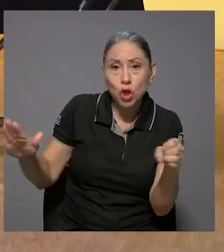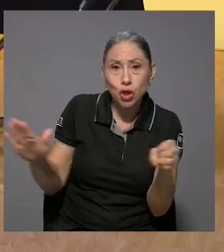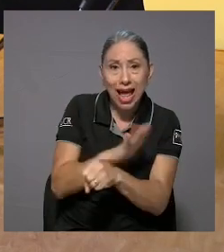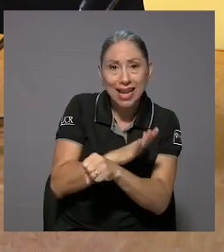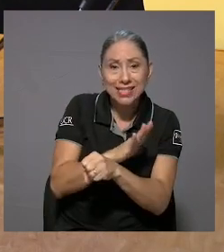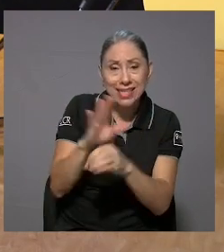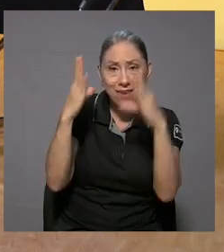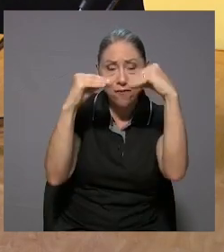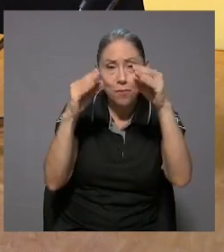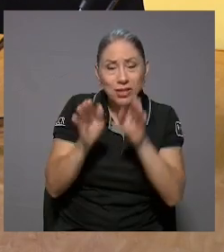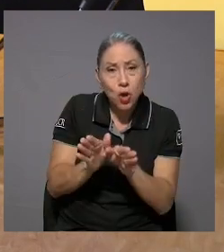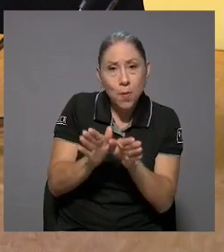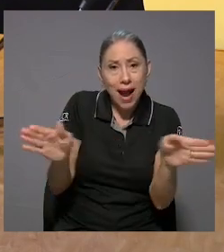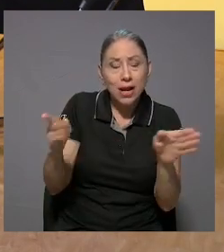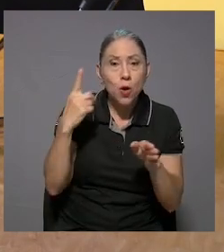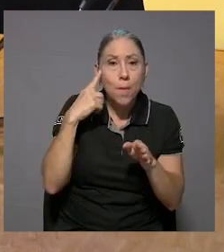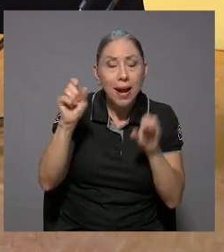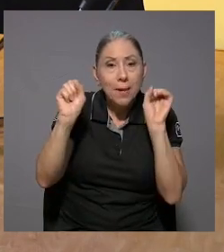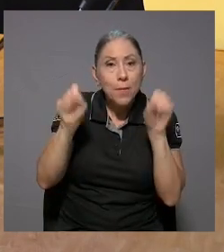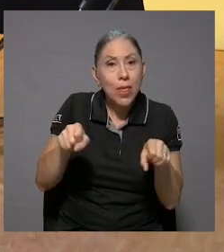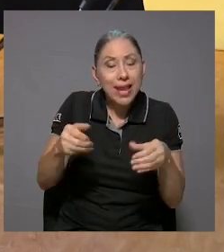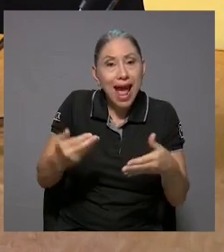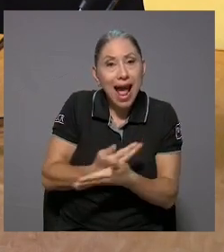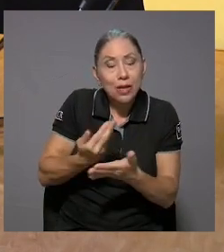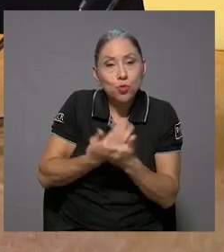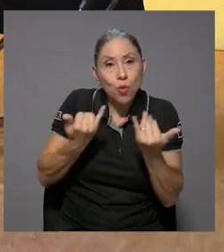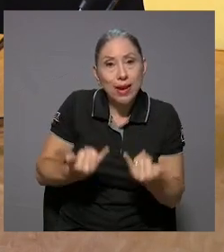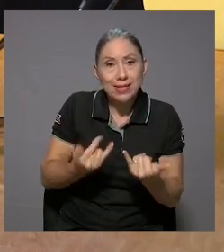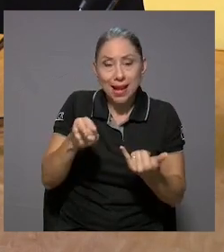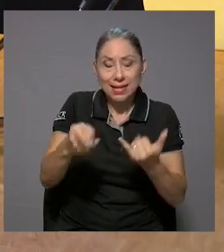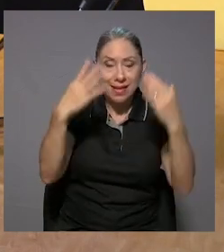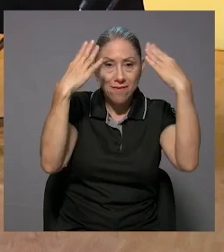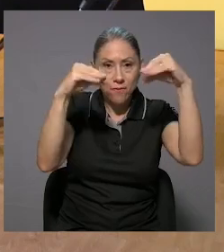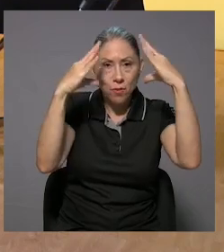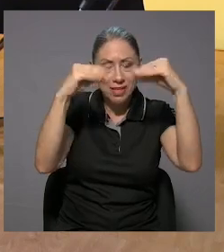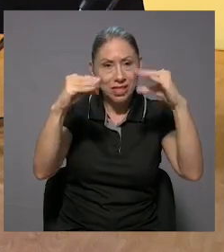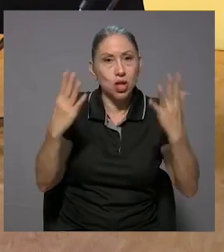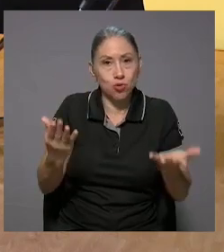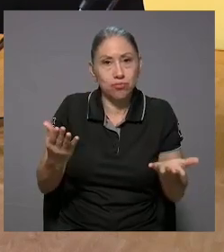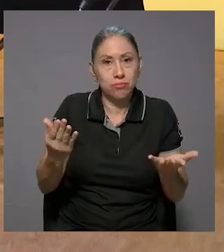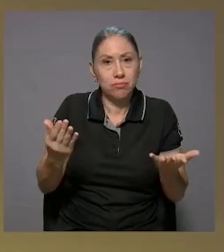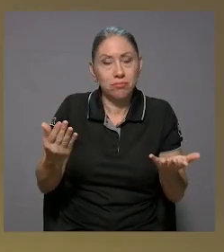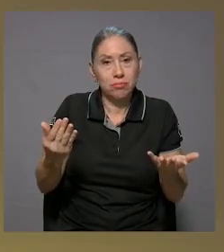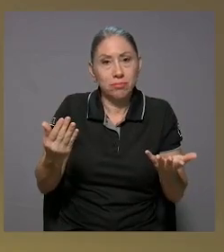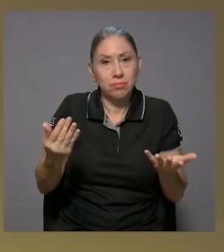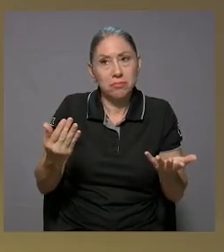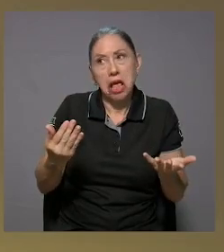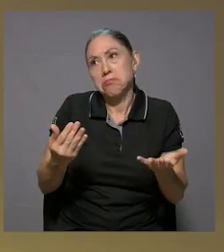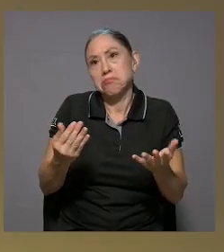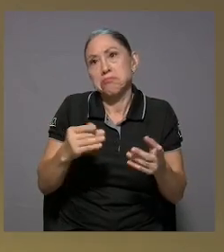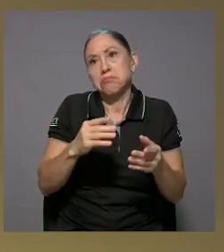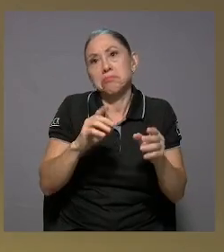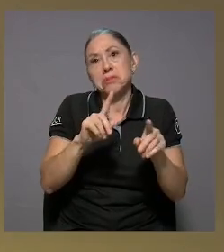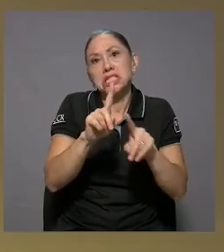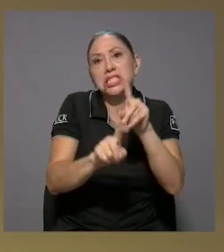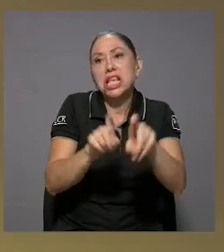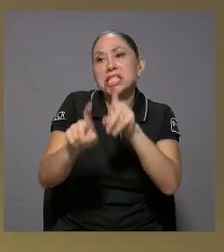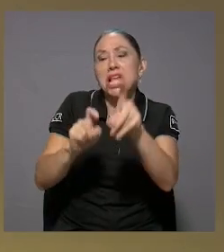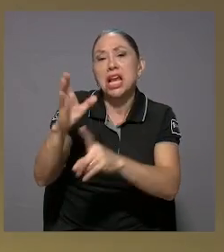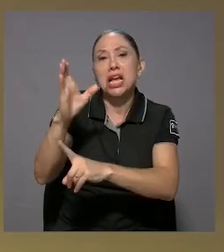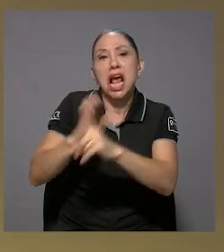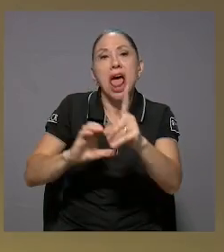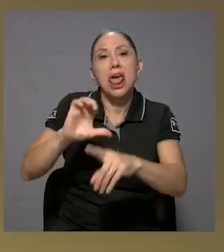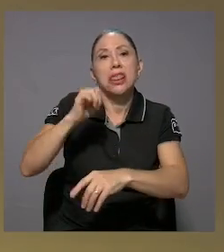en información macro, para rellenar o para actualizar esa información, digamos, censal, que pues cada 10